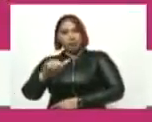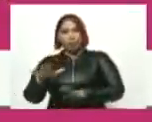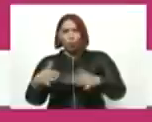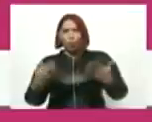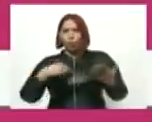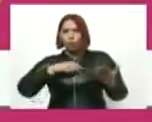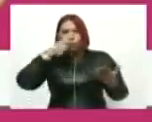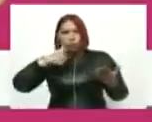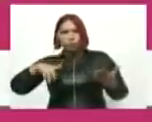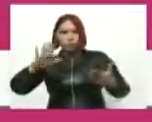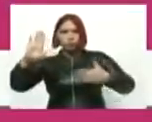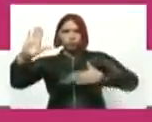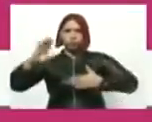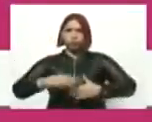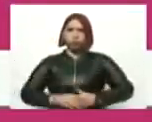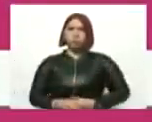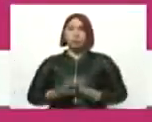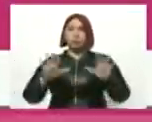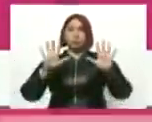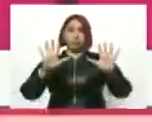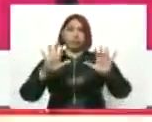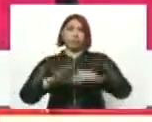se juramentó,